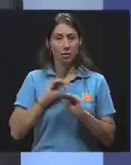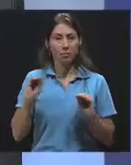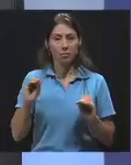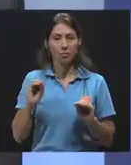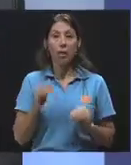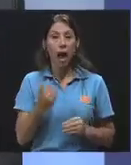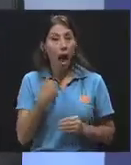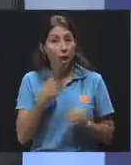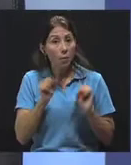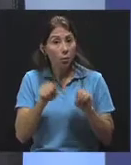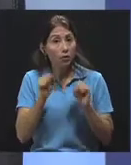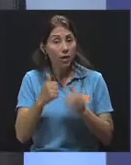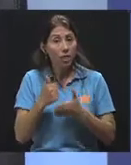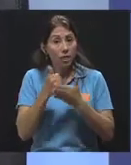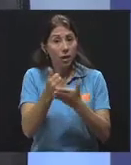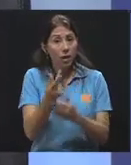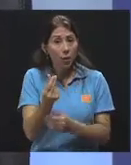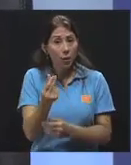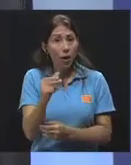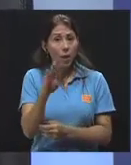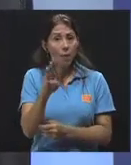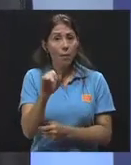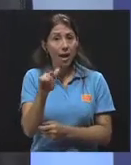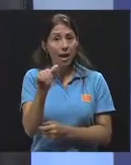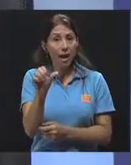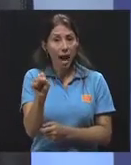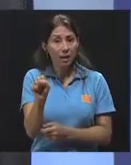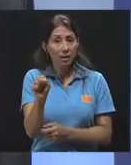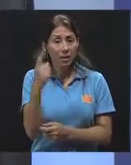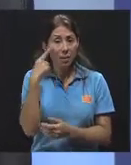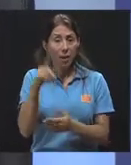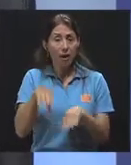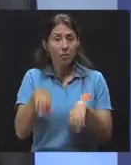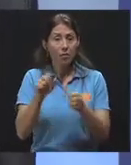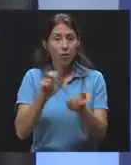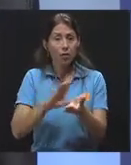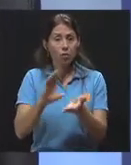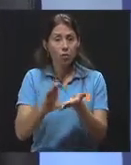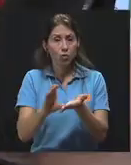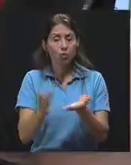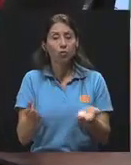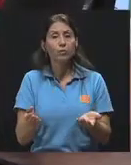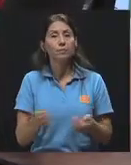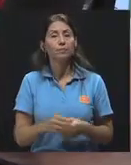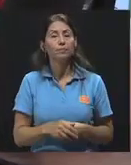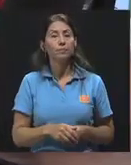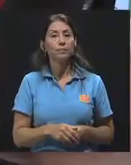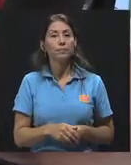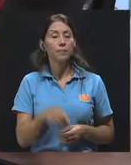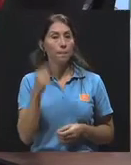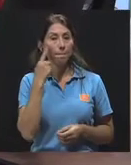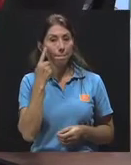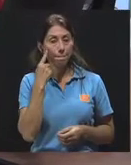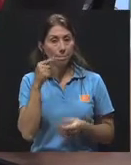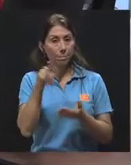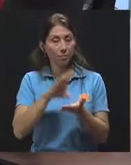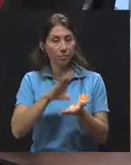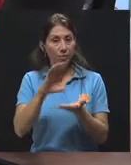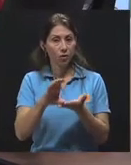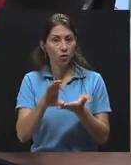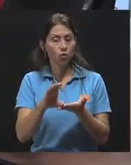¿hay posibilidad de becas para estos cursos? ¿Ustedes lo han planteado en algún momento? Mira, los cursos